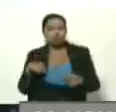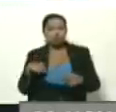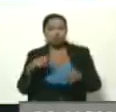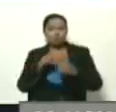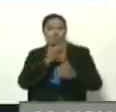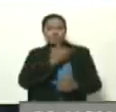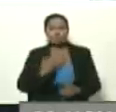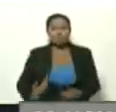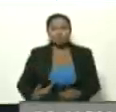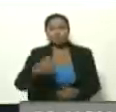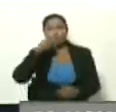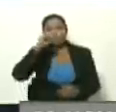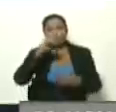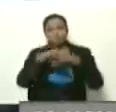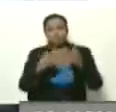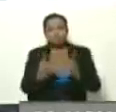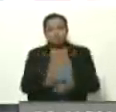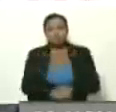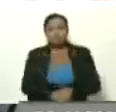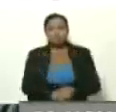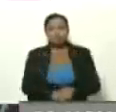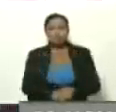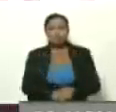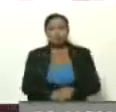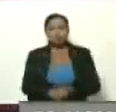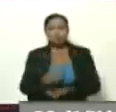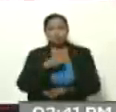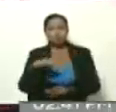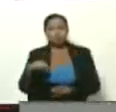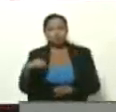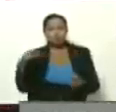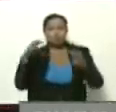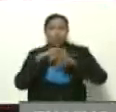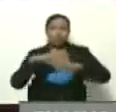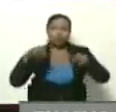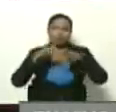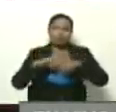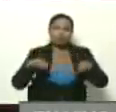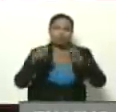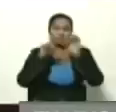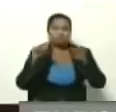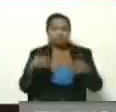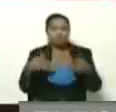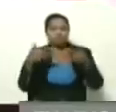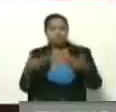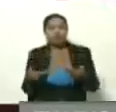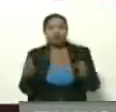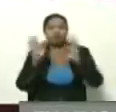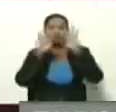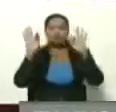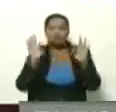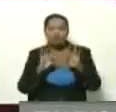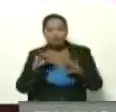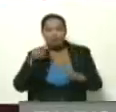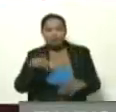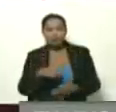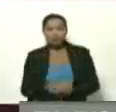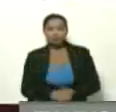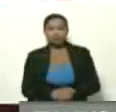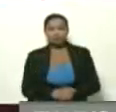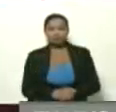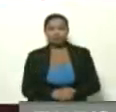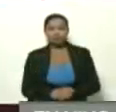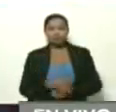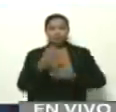Nicolás Maduro para revisar, para darle forma, para